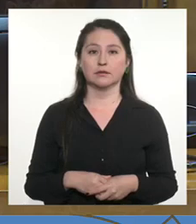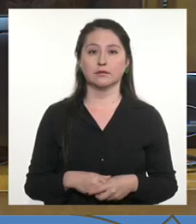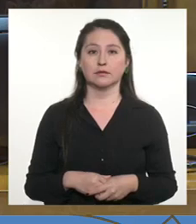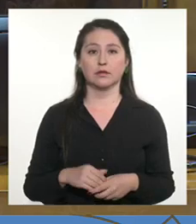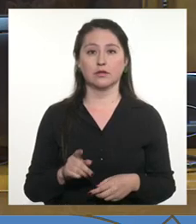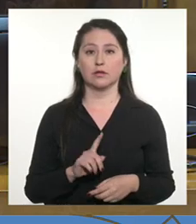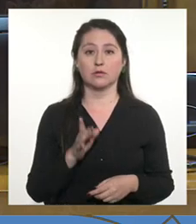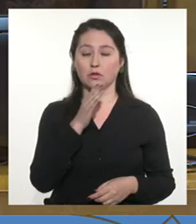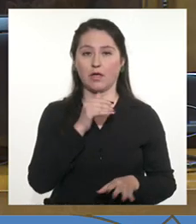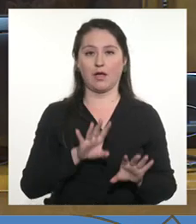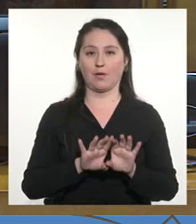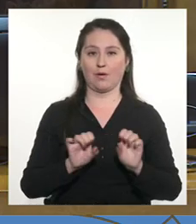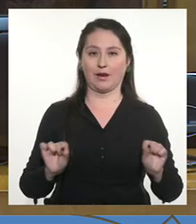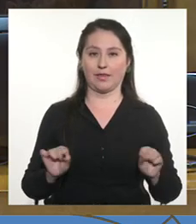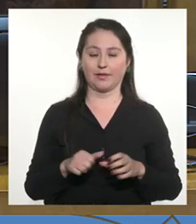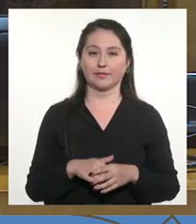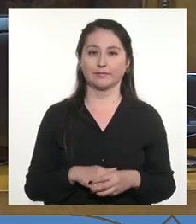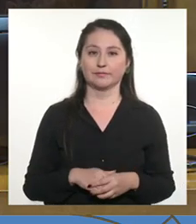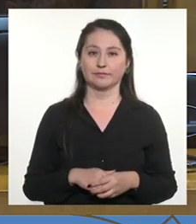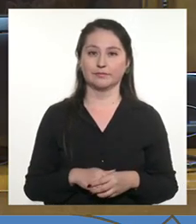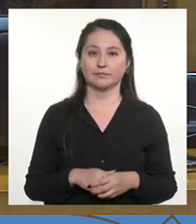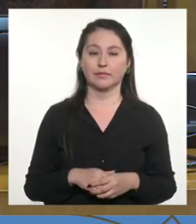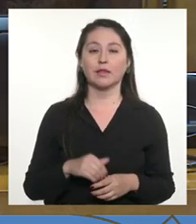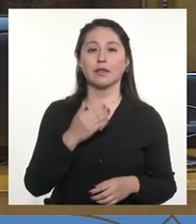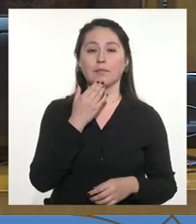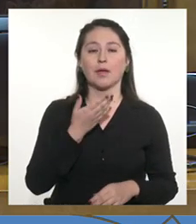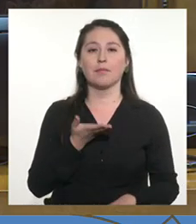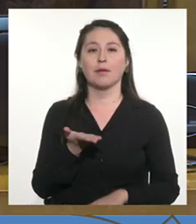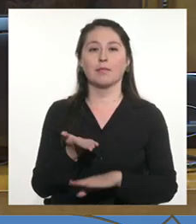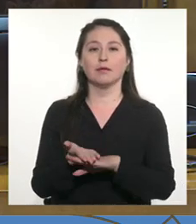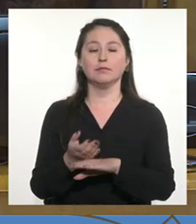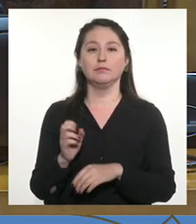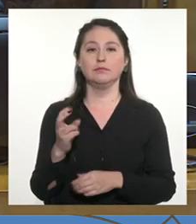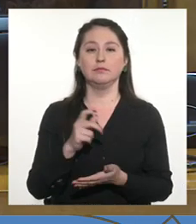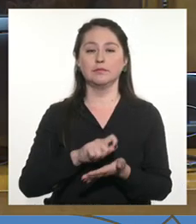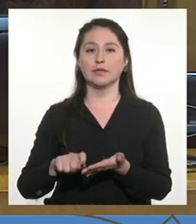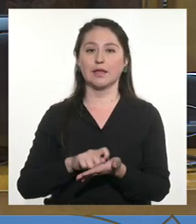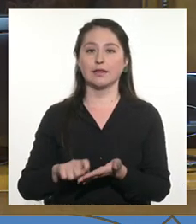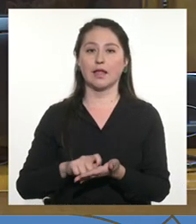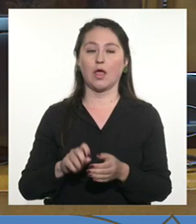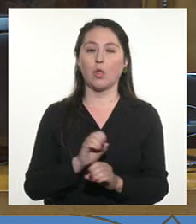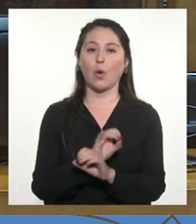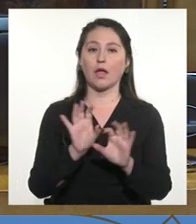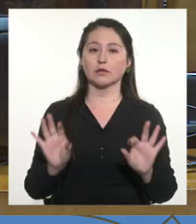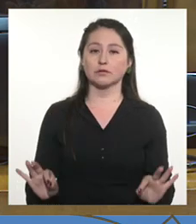y bueno me ha pedido también que voy a ingresar la suciedad y educación